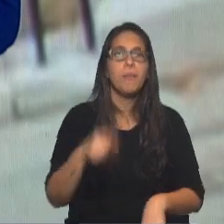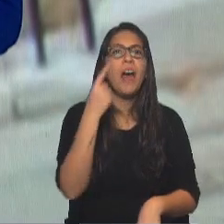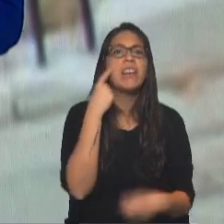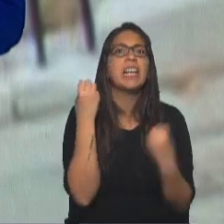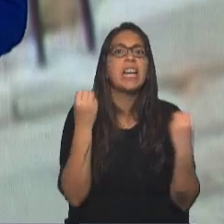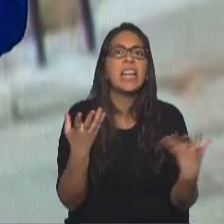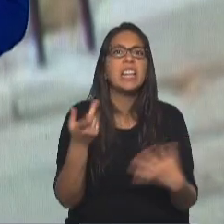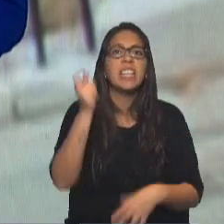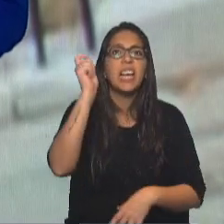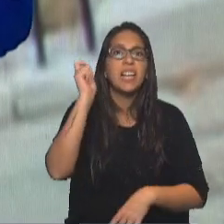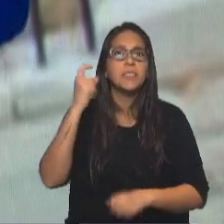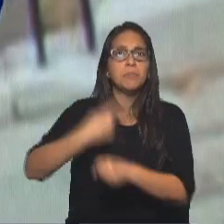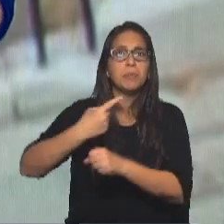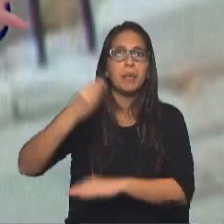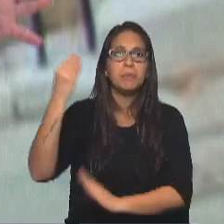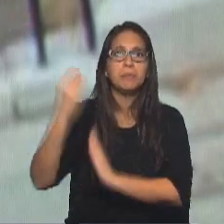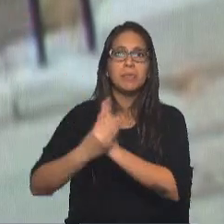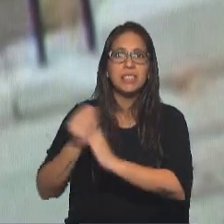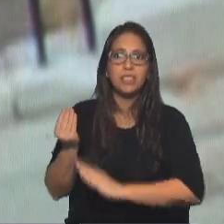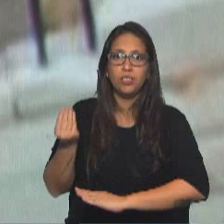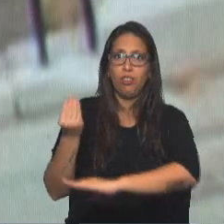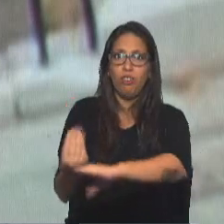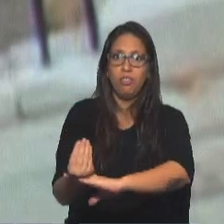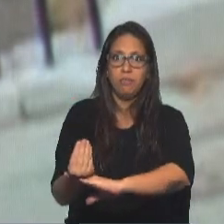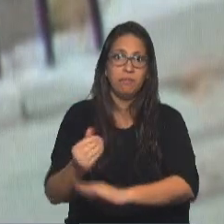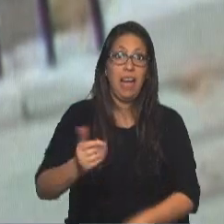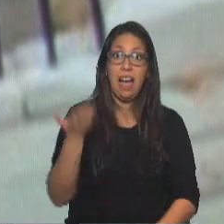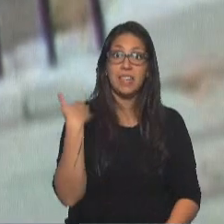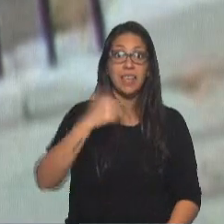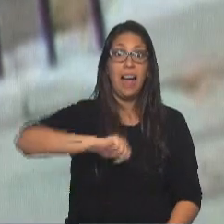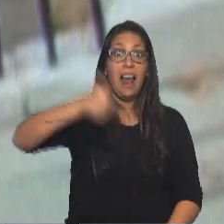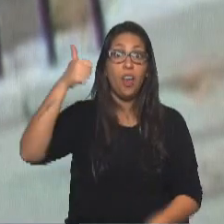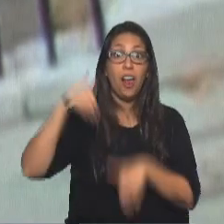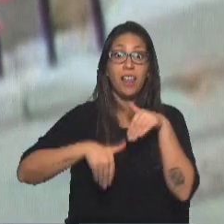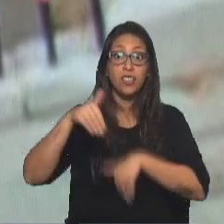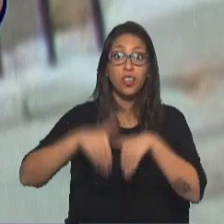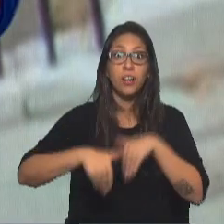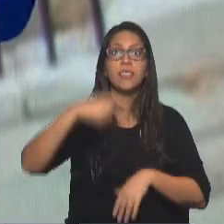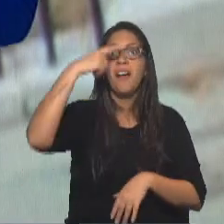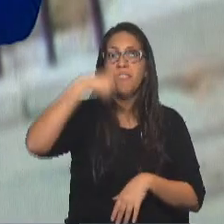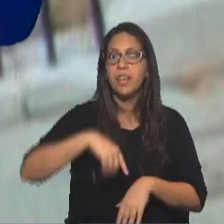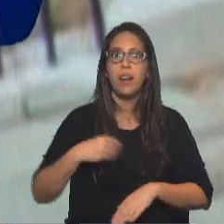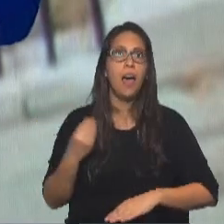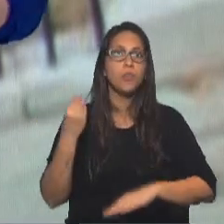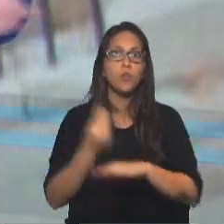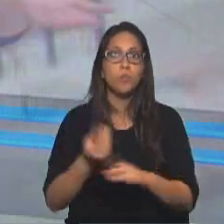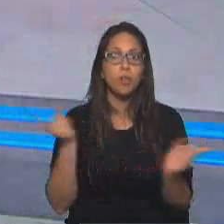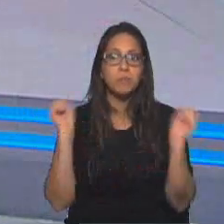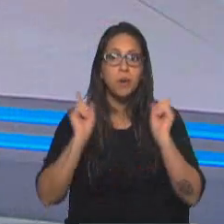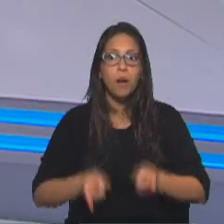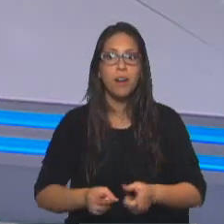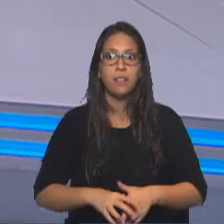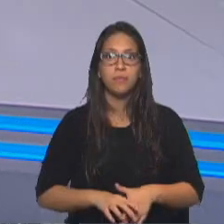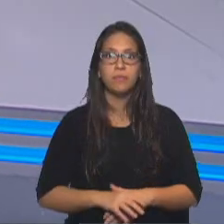del flamante primer ministro. Sí, porque como decíamos, ganó ayer las elecciones y hoy mismo asumió. Sí, así claro, que, claro. Si te parece, Pablo, contamos